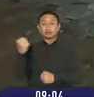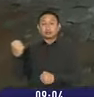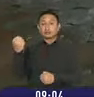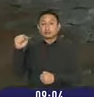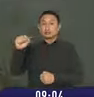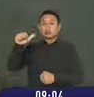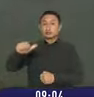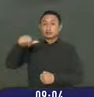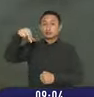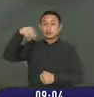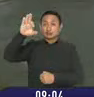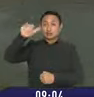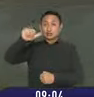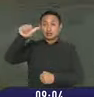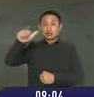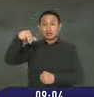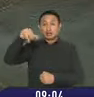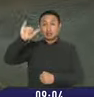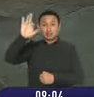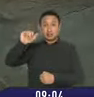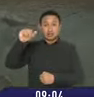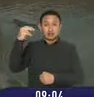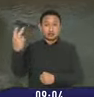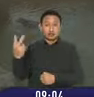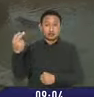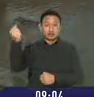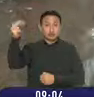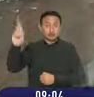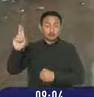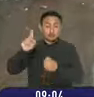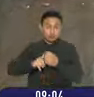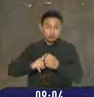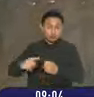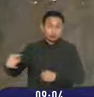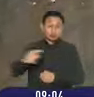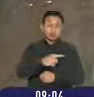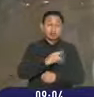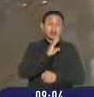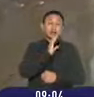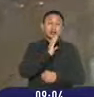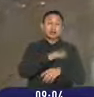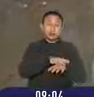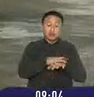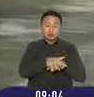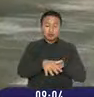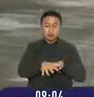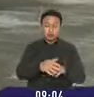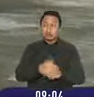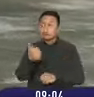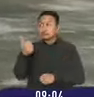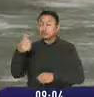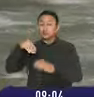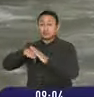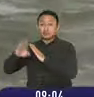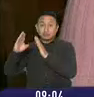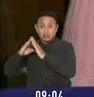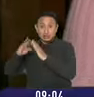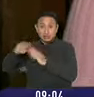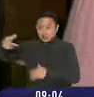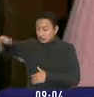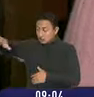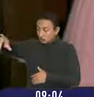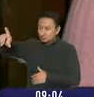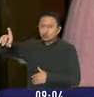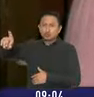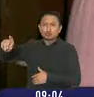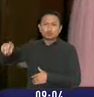Los vecinos denuncian que el daño ha generado que la presión de líquido vital disminuya en las viviendas cercanas al daño. Se ha